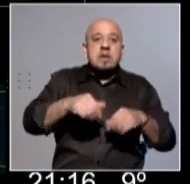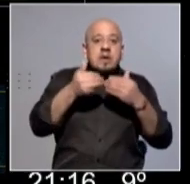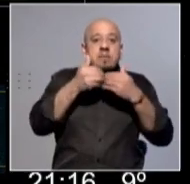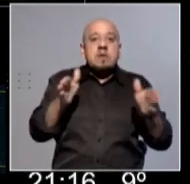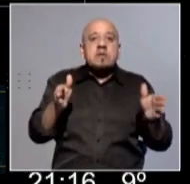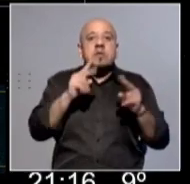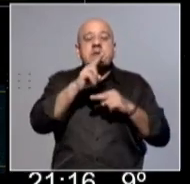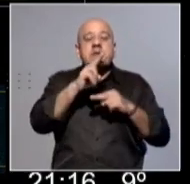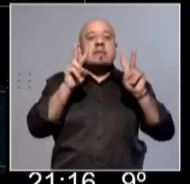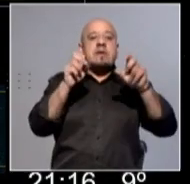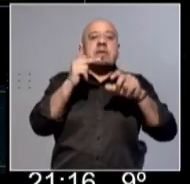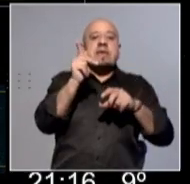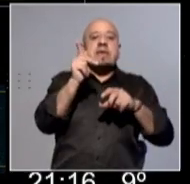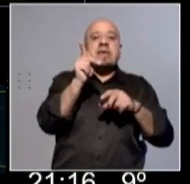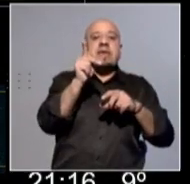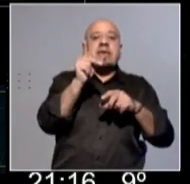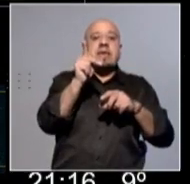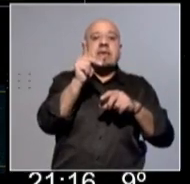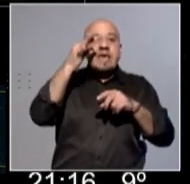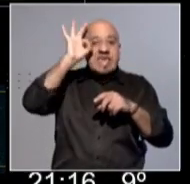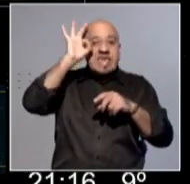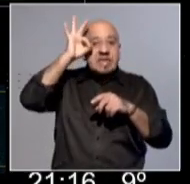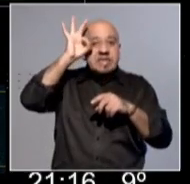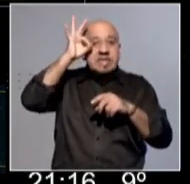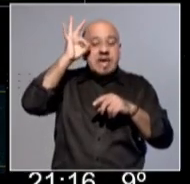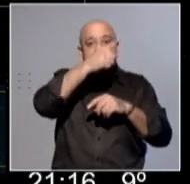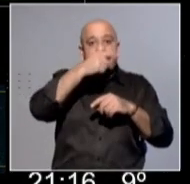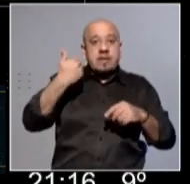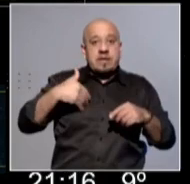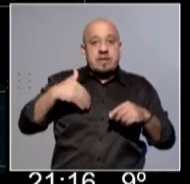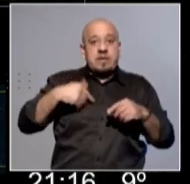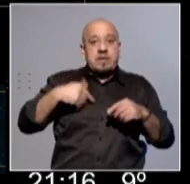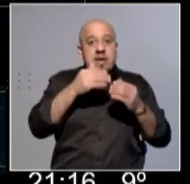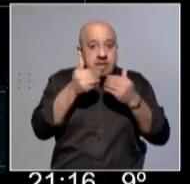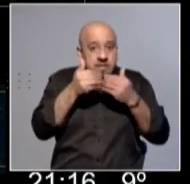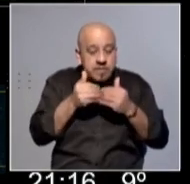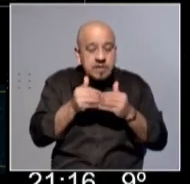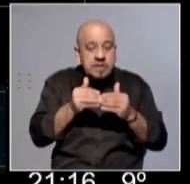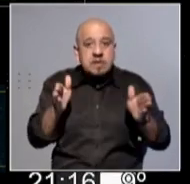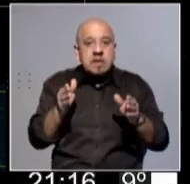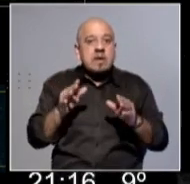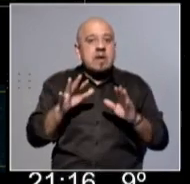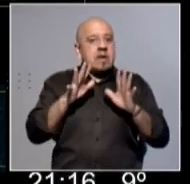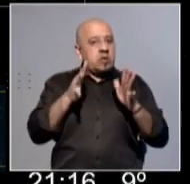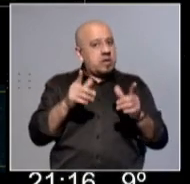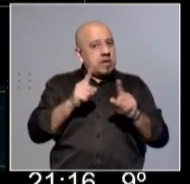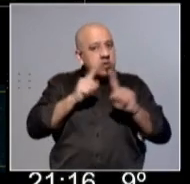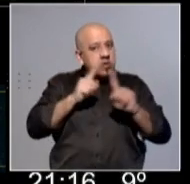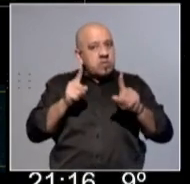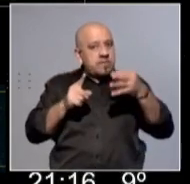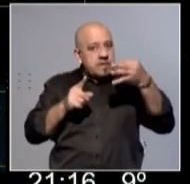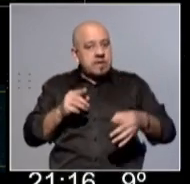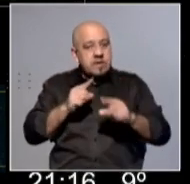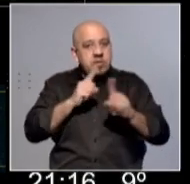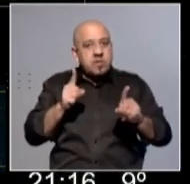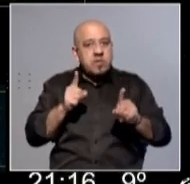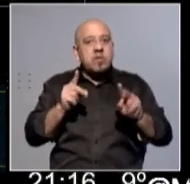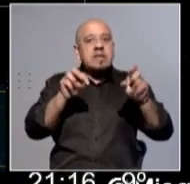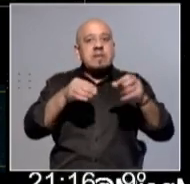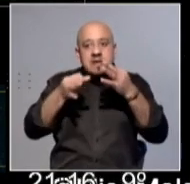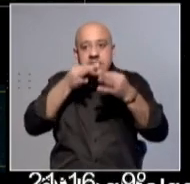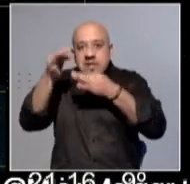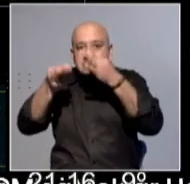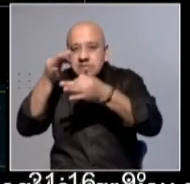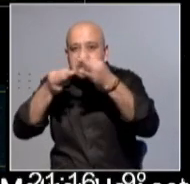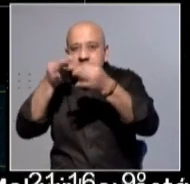el kirchnerismo, cosa que es cierto, o sea, el concepto de relato se acuña durante el kirchnerismo. Lo que no es cierto es que el relato aparezca